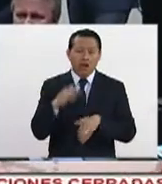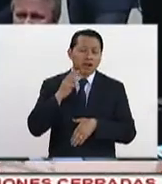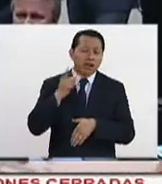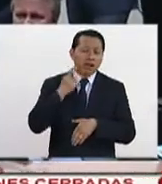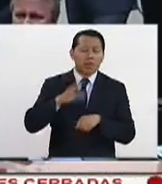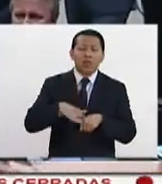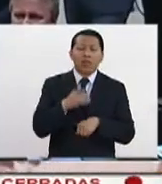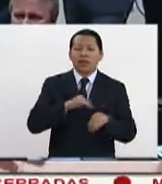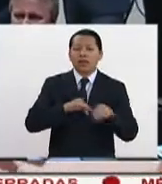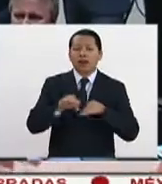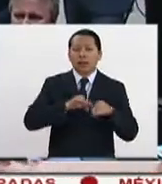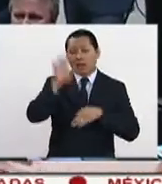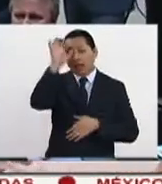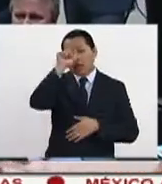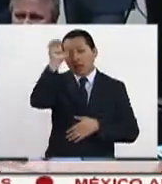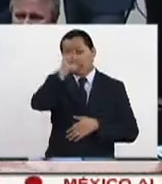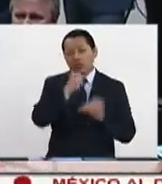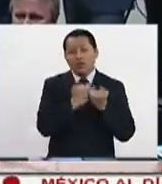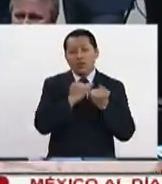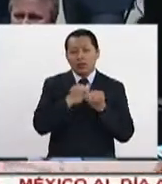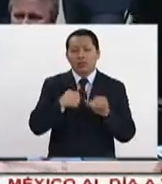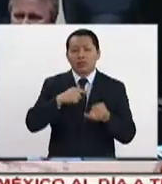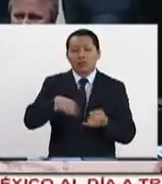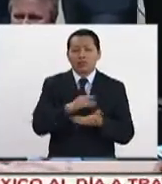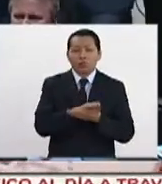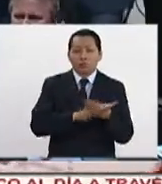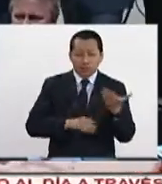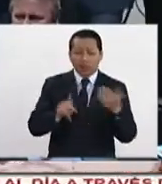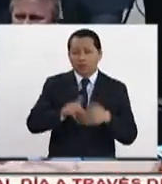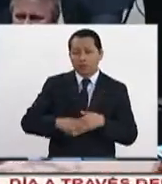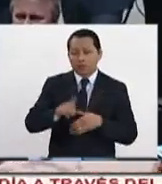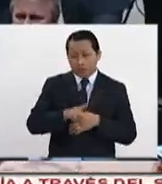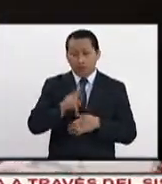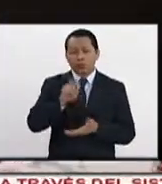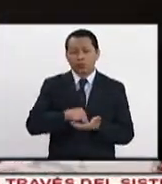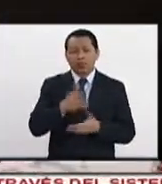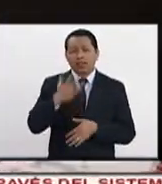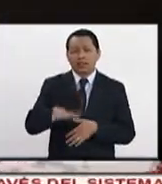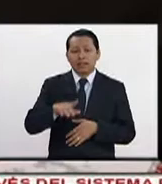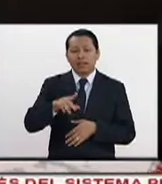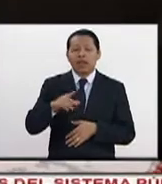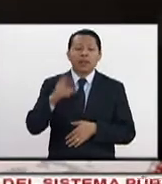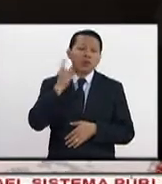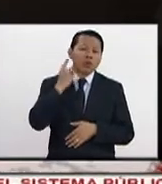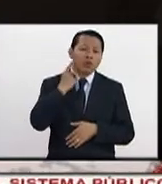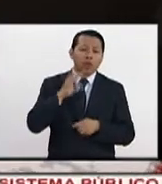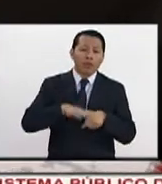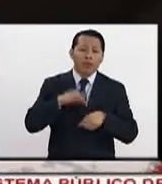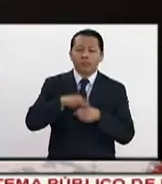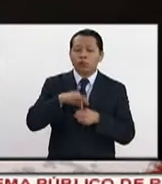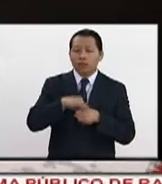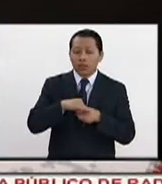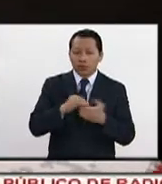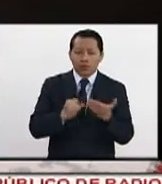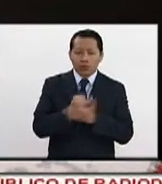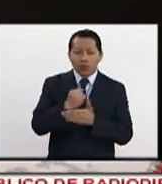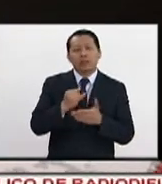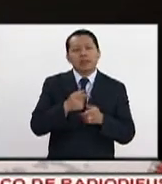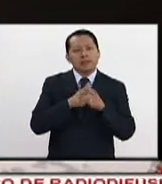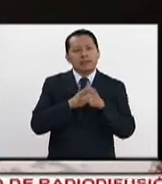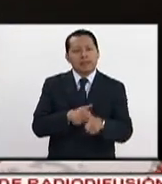su profesión de payaso y por ser humilde y de pueblo. En 2010 fue el diputado más votado en las elecciones y fue